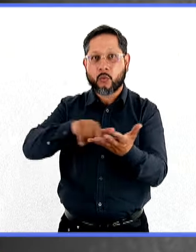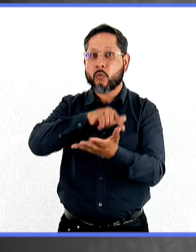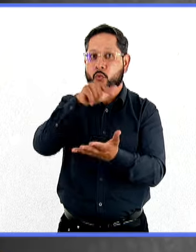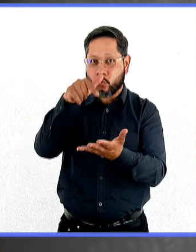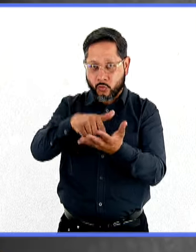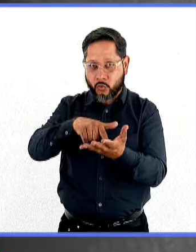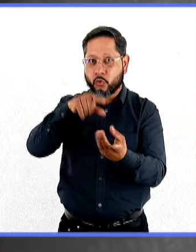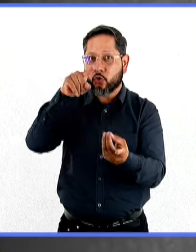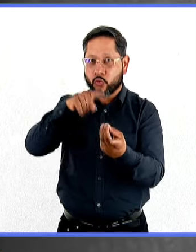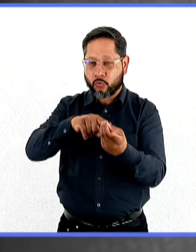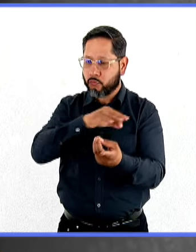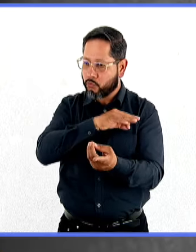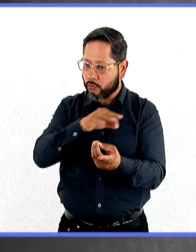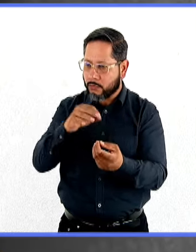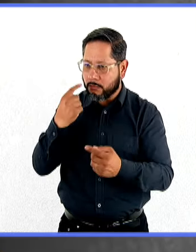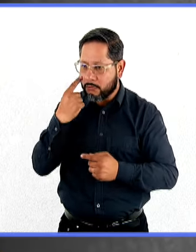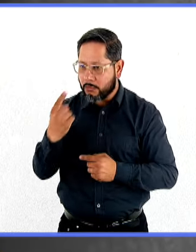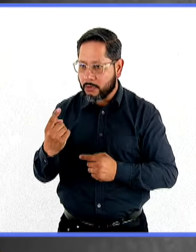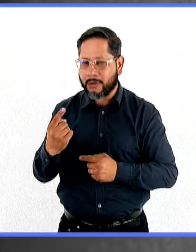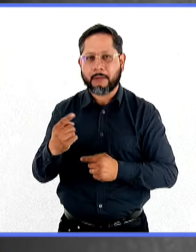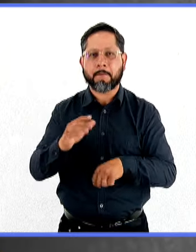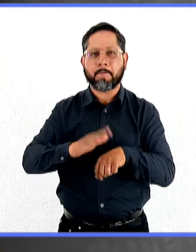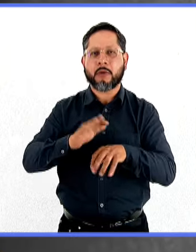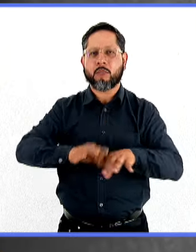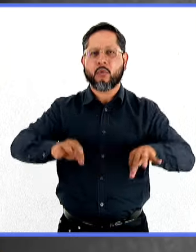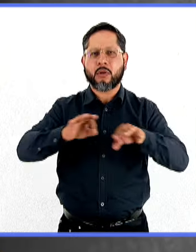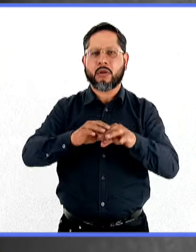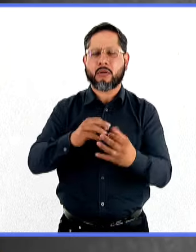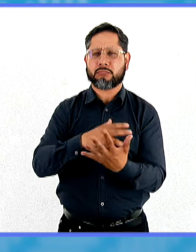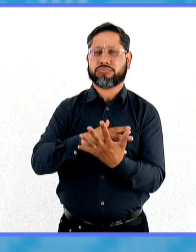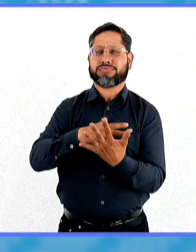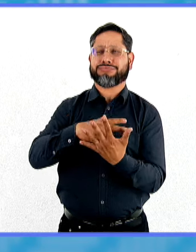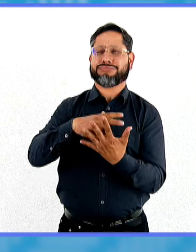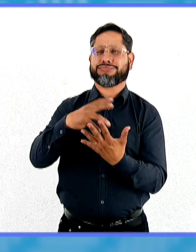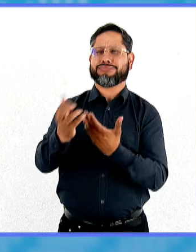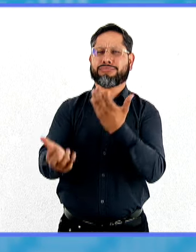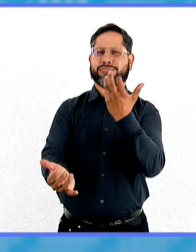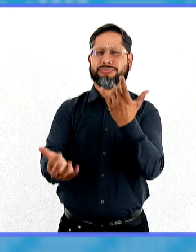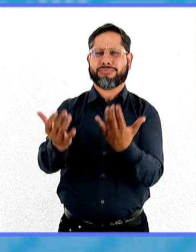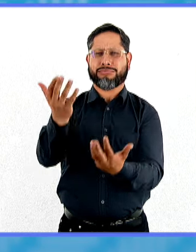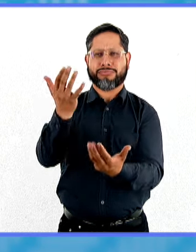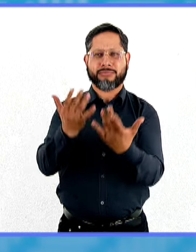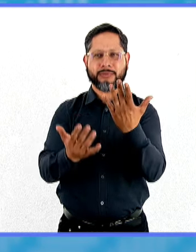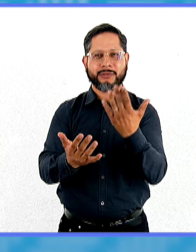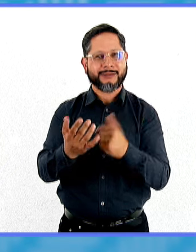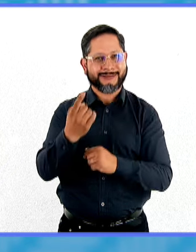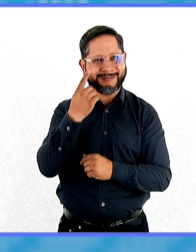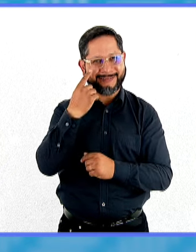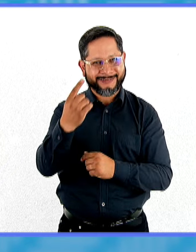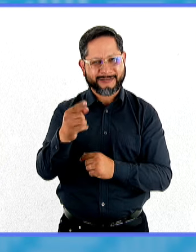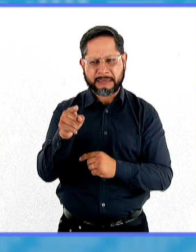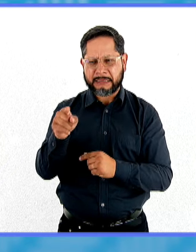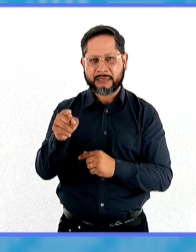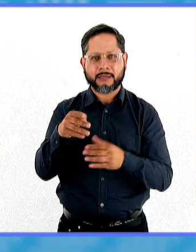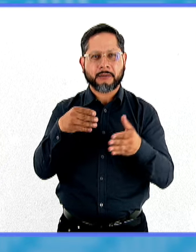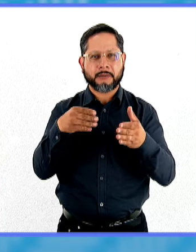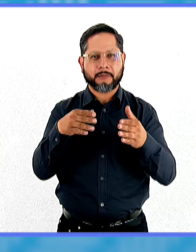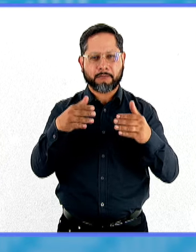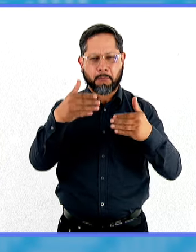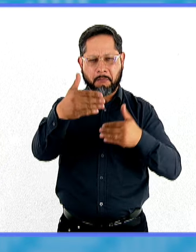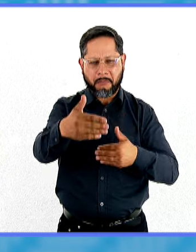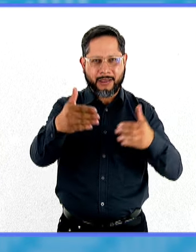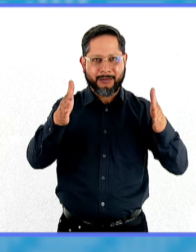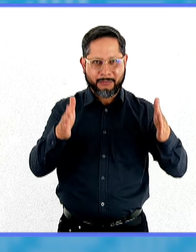principalmente los incendios más más relevantes Porque si bien estas imágenes tienen algunas pequeñas limitaciones que puede